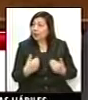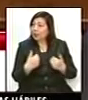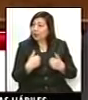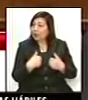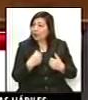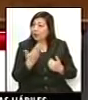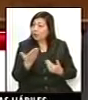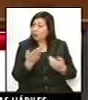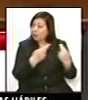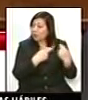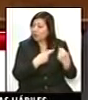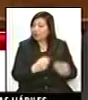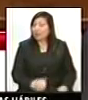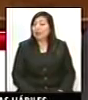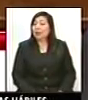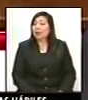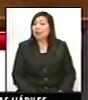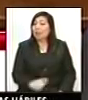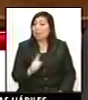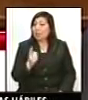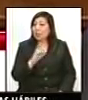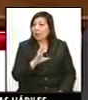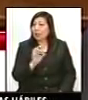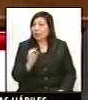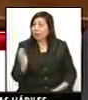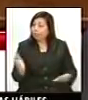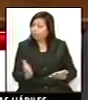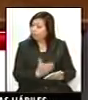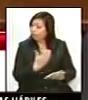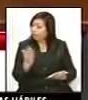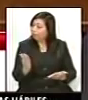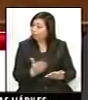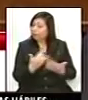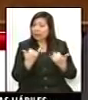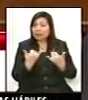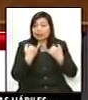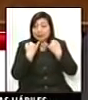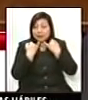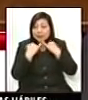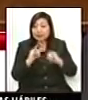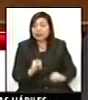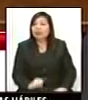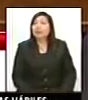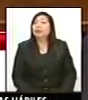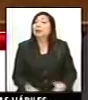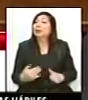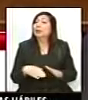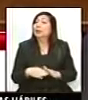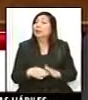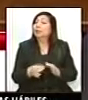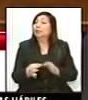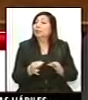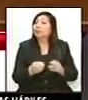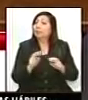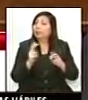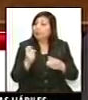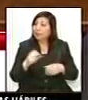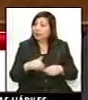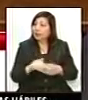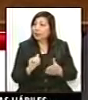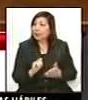sus manos las casi 1.500 páginas que contiene este informe, incluyendo el detalle de los anexos